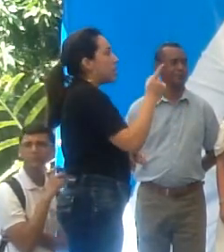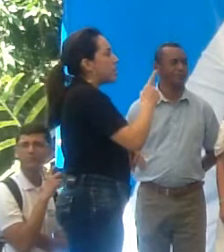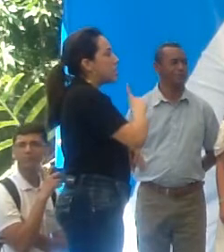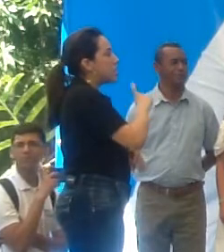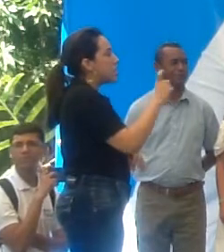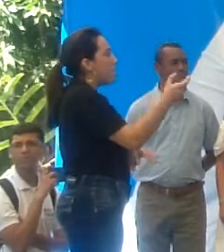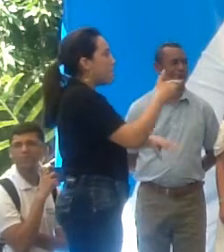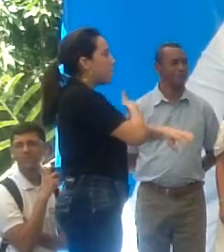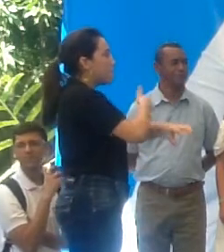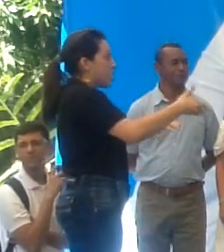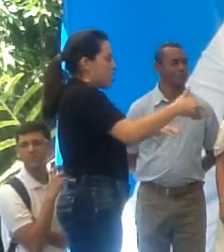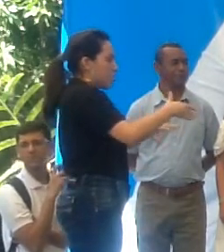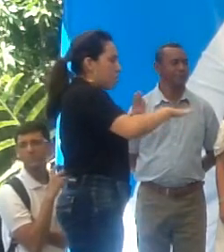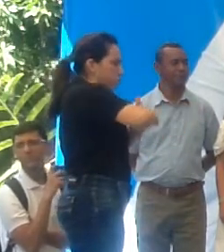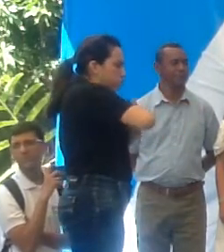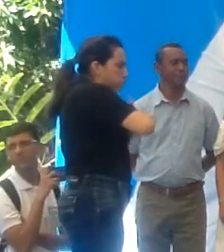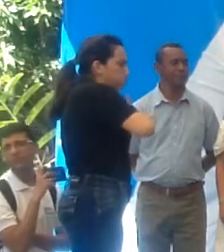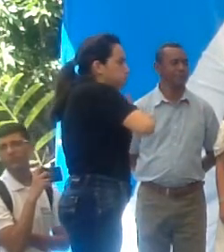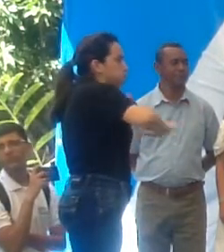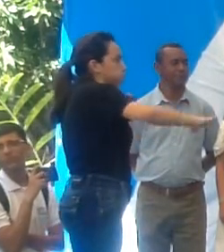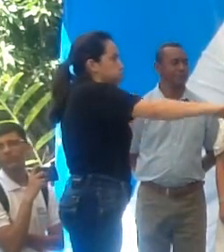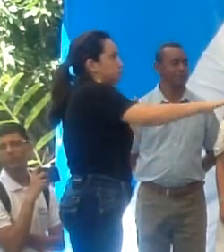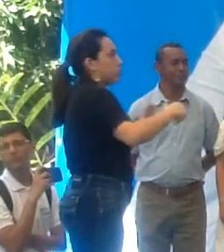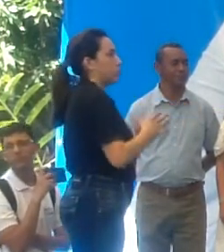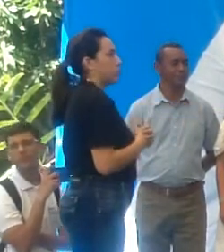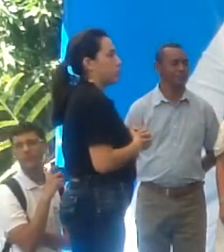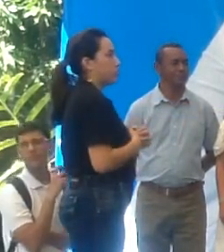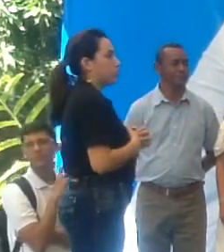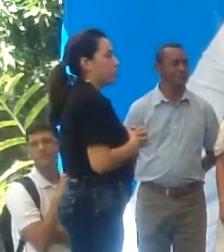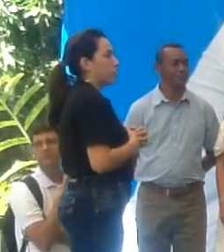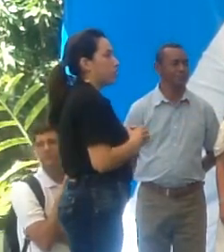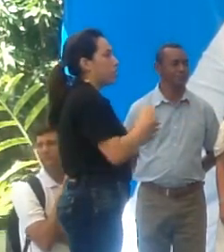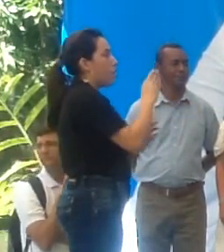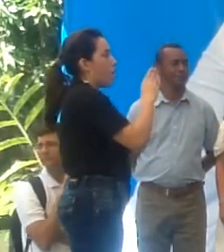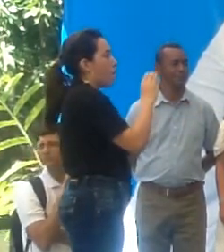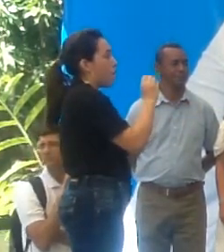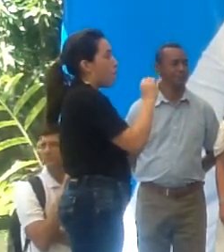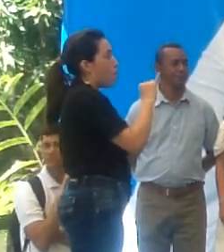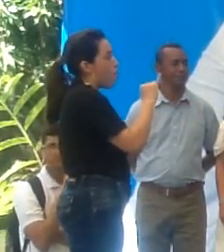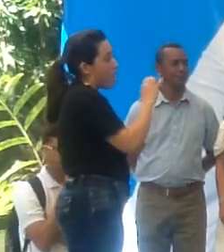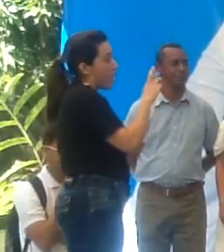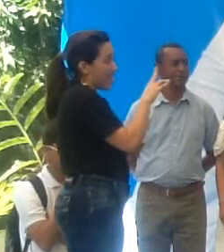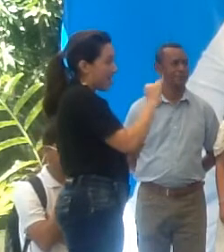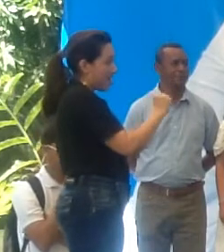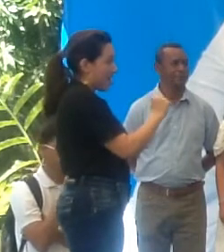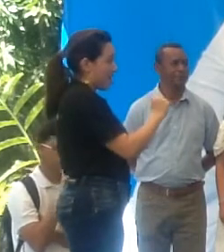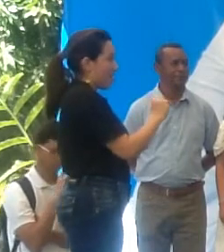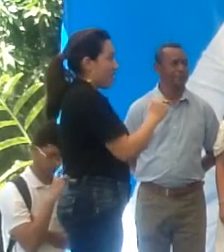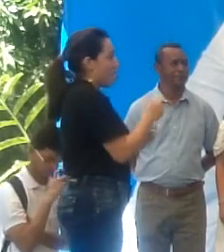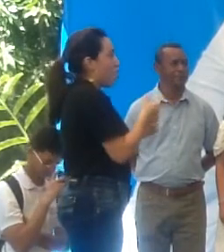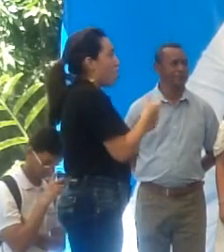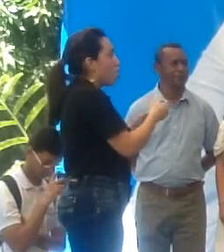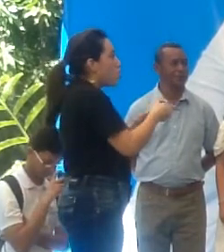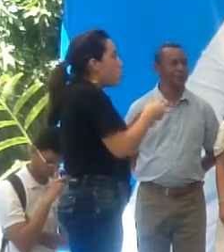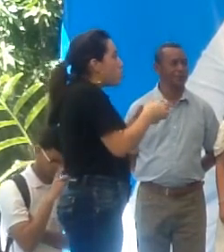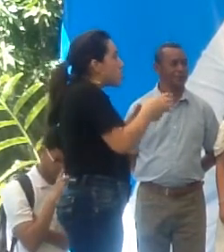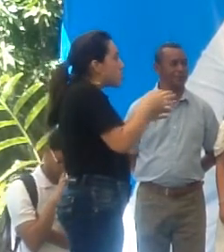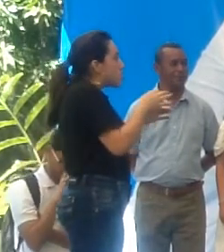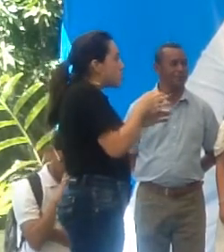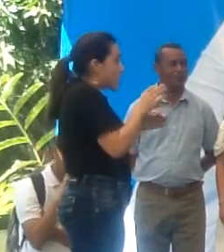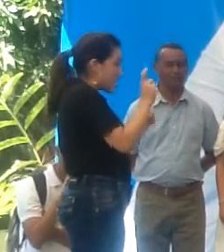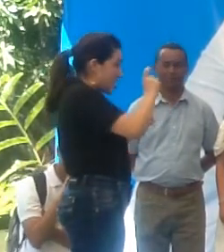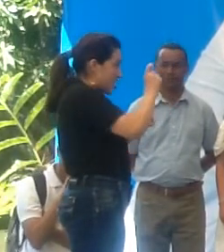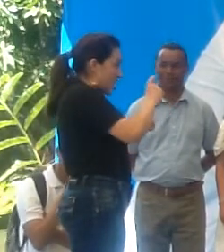de placahuella entre Bodega Palmor, zona rural del municipio de Ciénaga, en